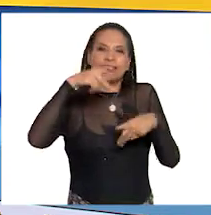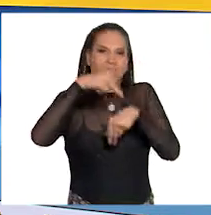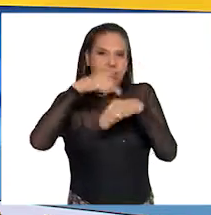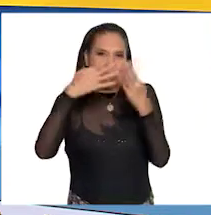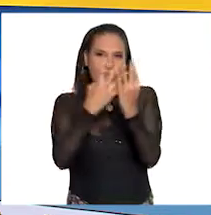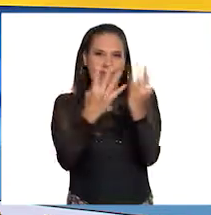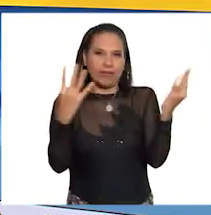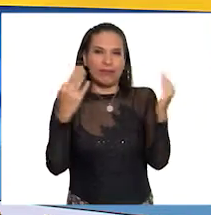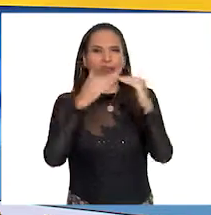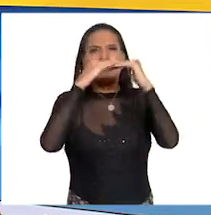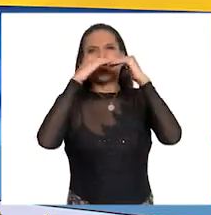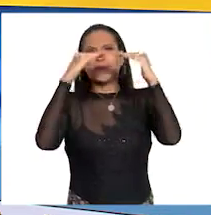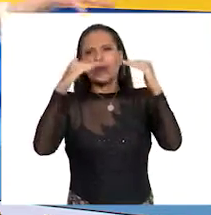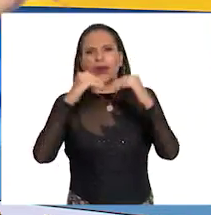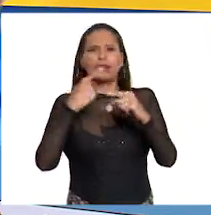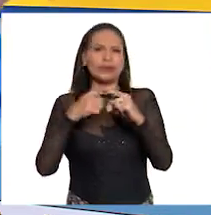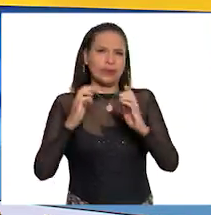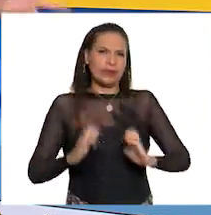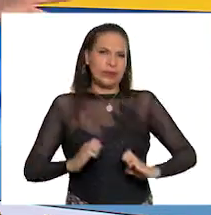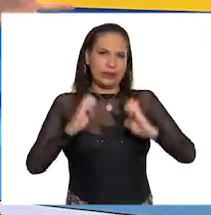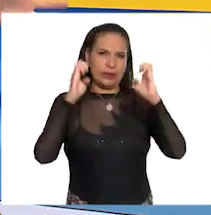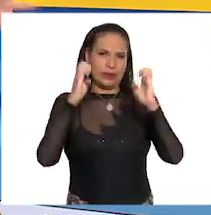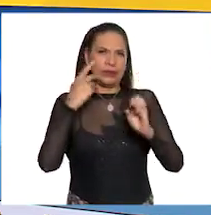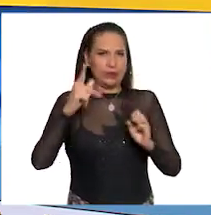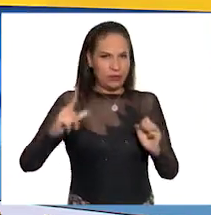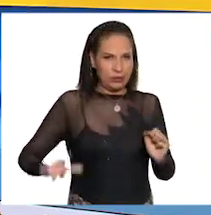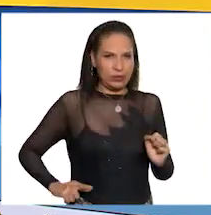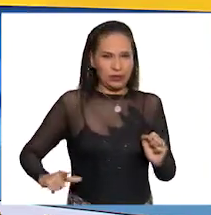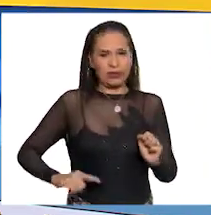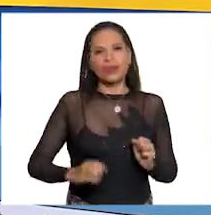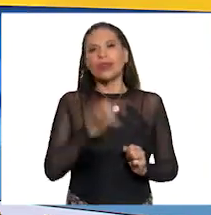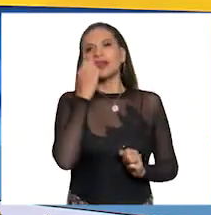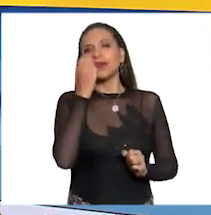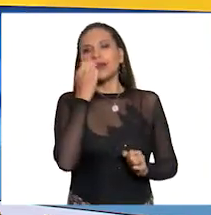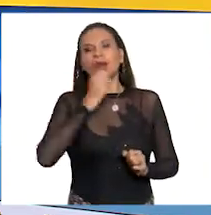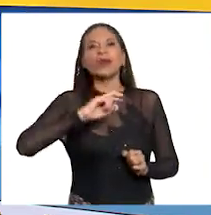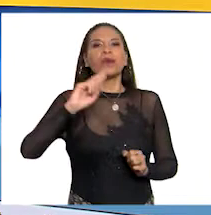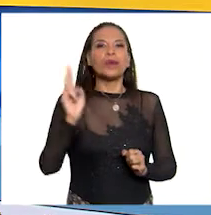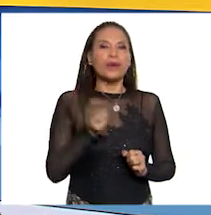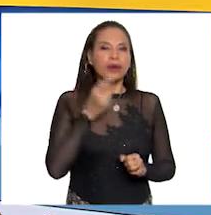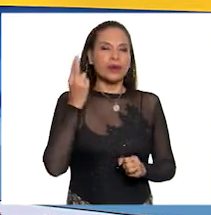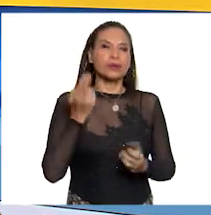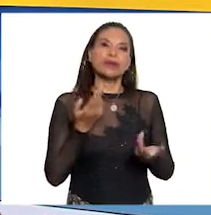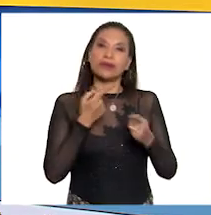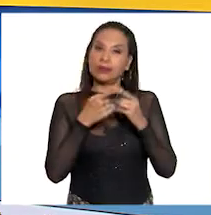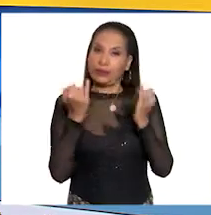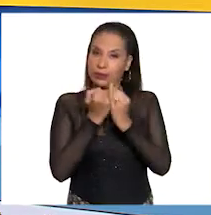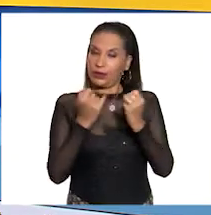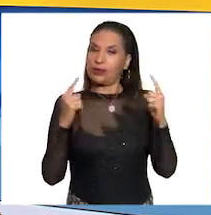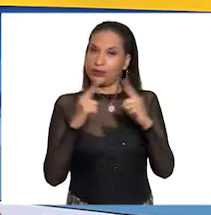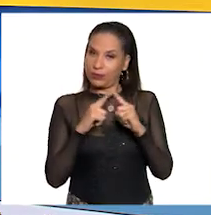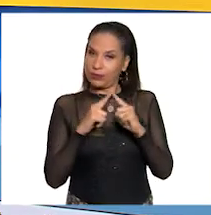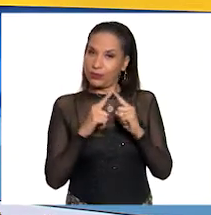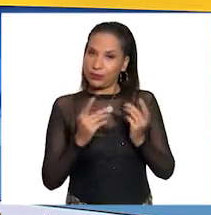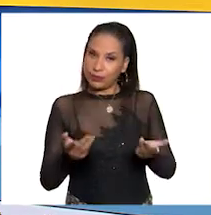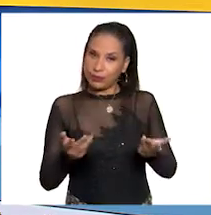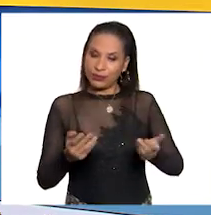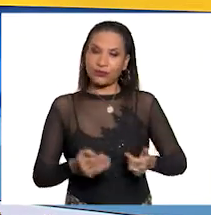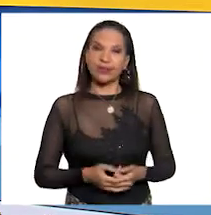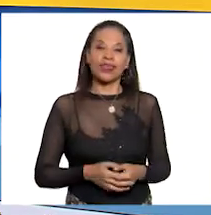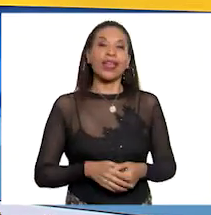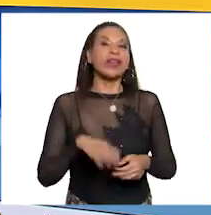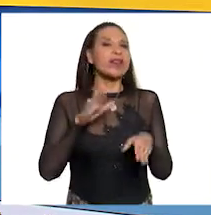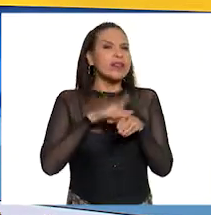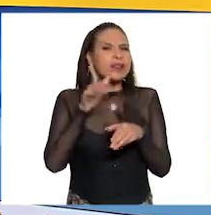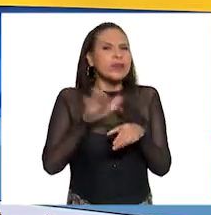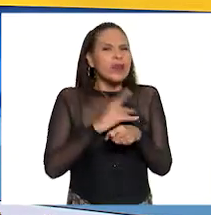muros de techos, bóvedas y edificios del Estado, de escuelas, de universidades e incluso de iglesias, La